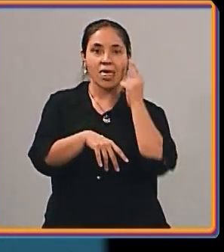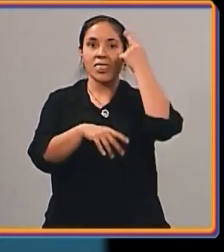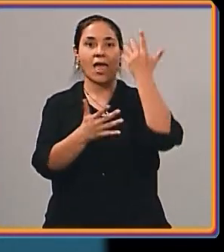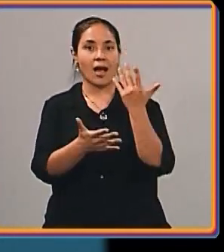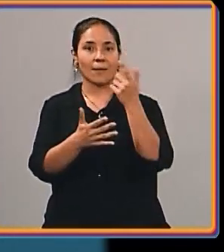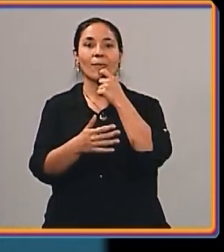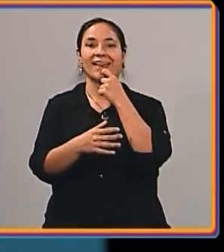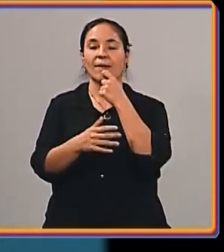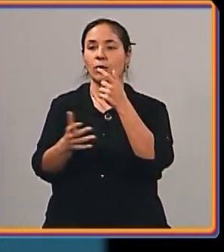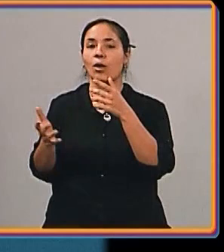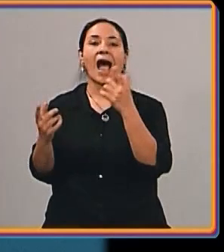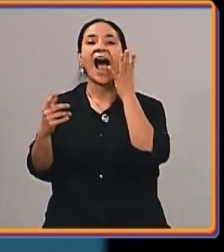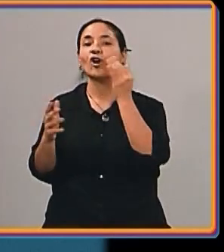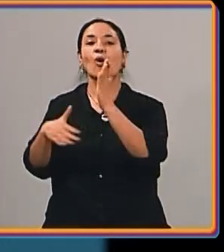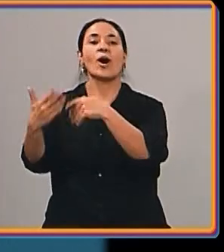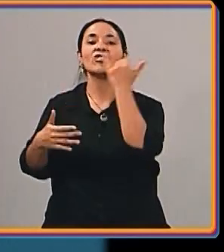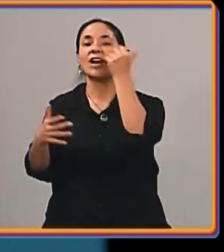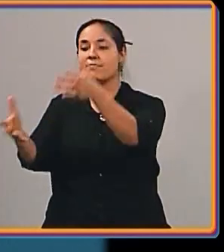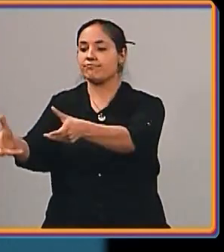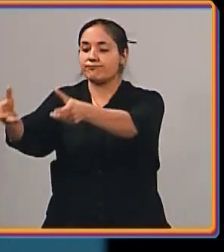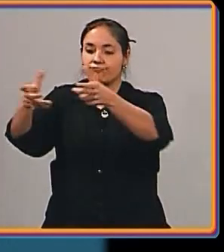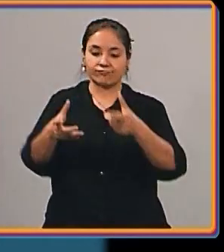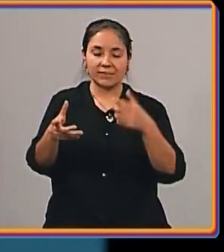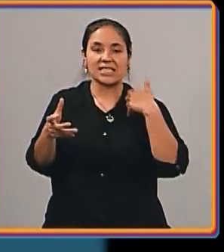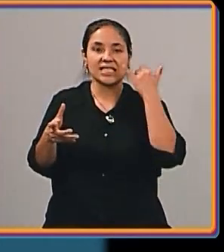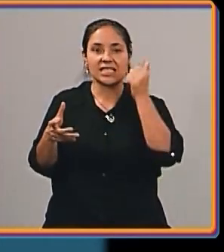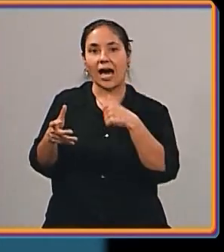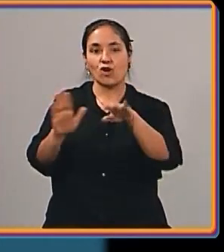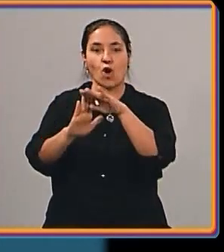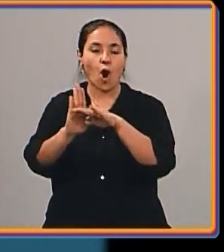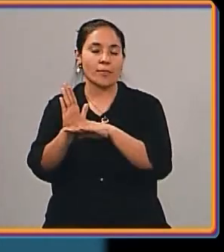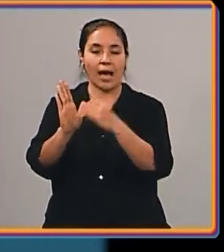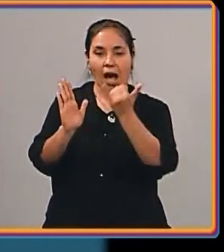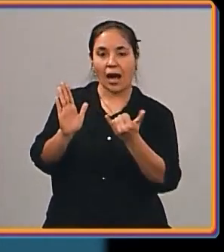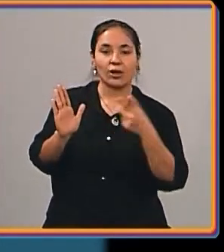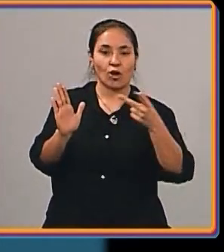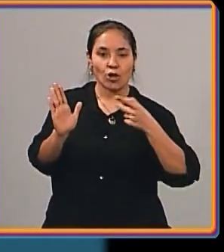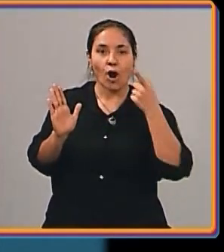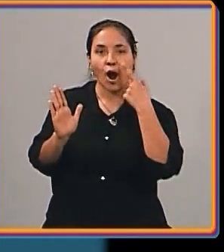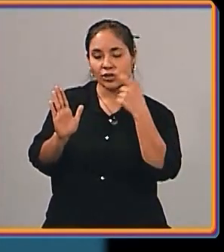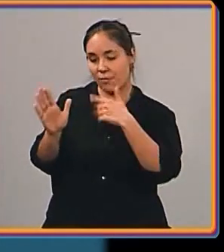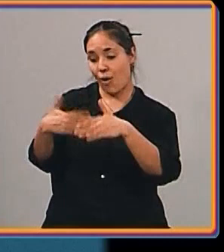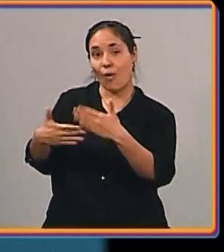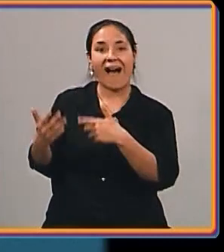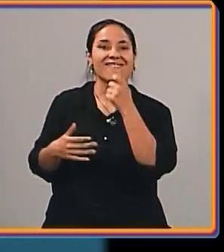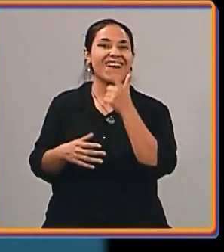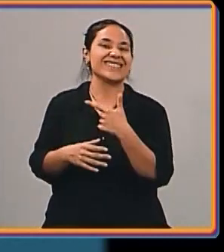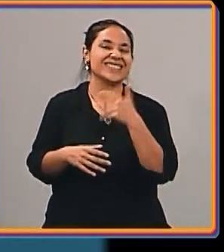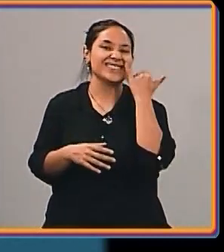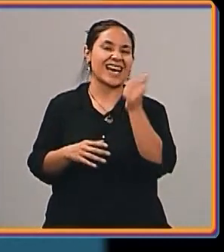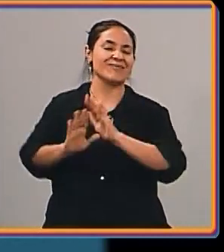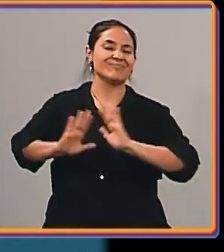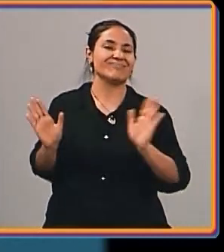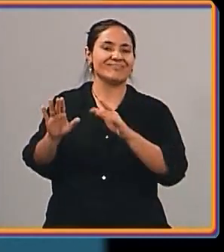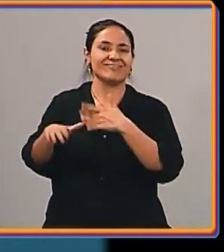nos juntamos y nos brindan unas damas, un tatetí, algo que tenga una matriz lógica, digamos, que los dos conozcamos, va a ser mucho